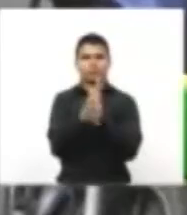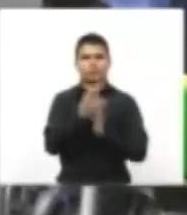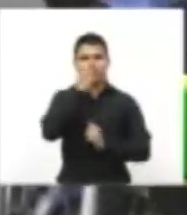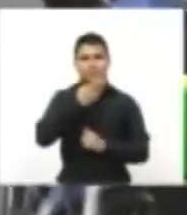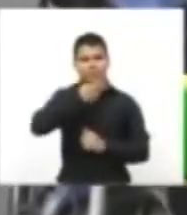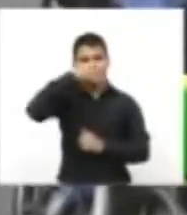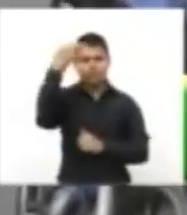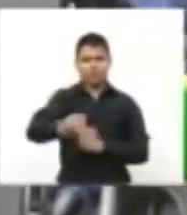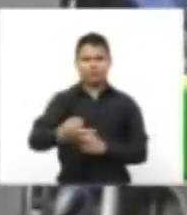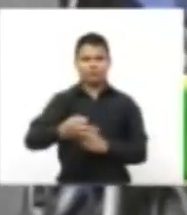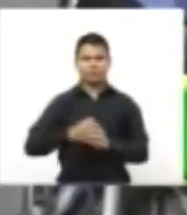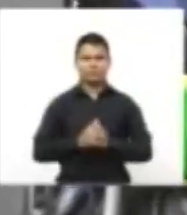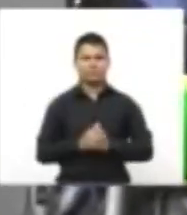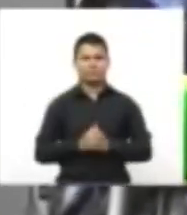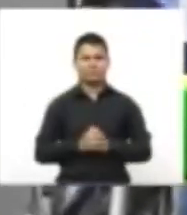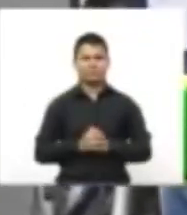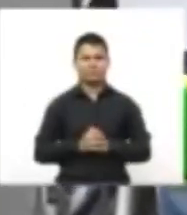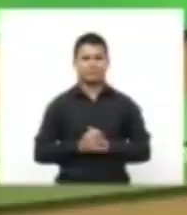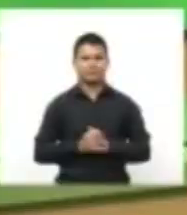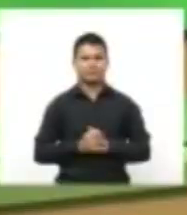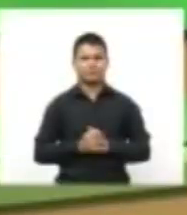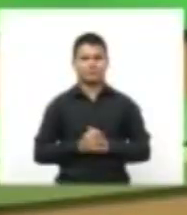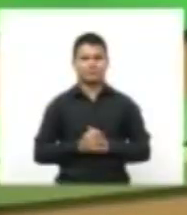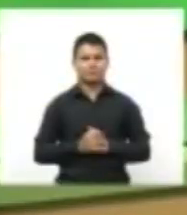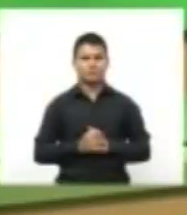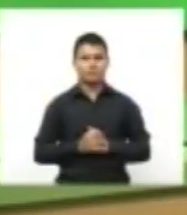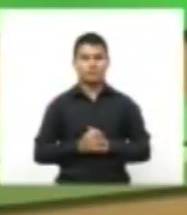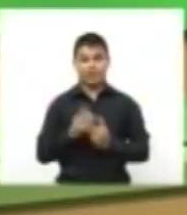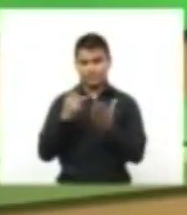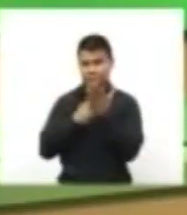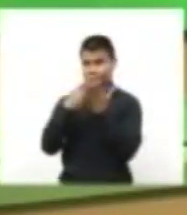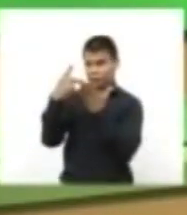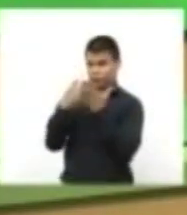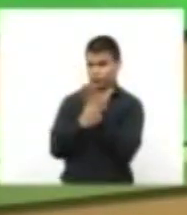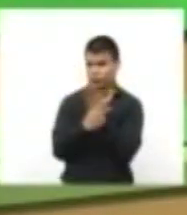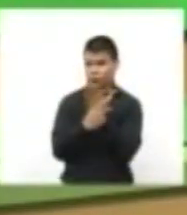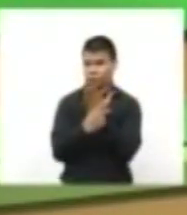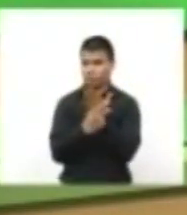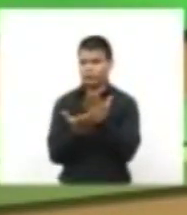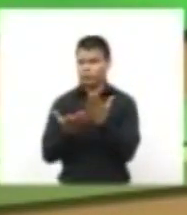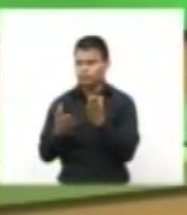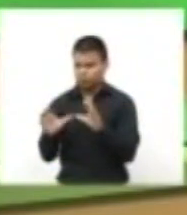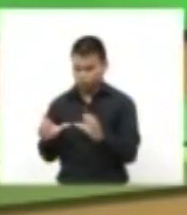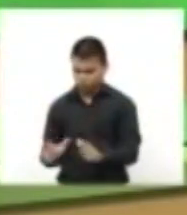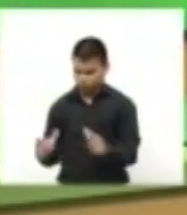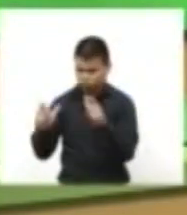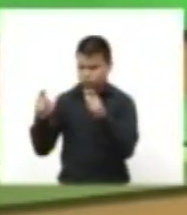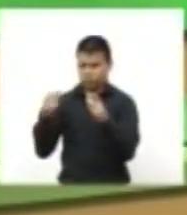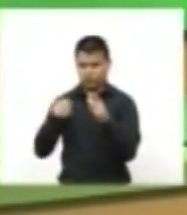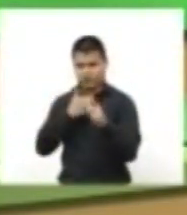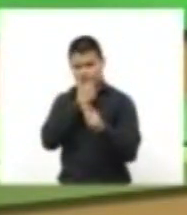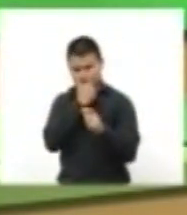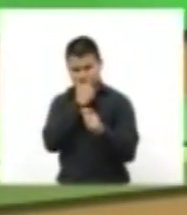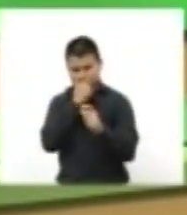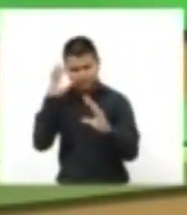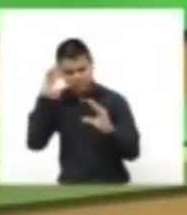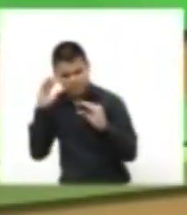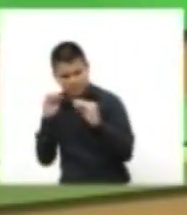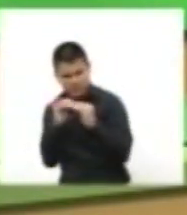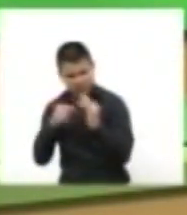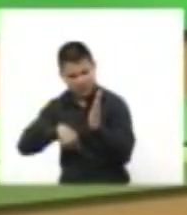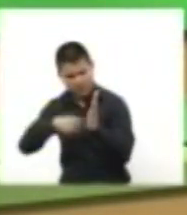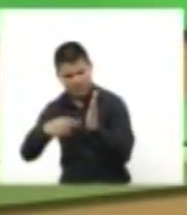noticias, un compromiso con la verdad. Y los proyectos de ley que circulan en el Congreso para la implementación de los acuerdos están en